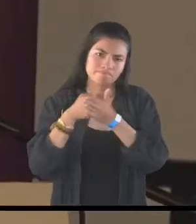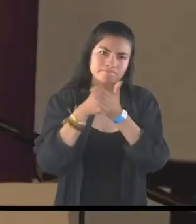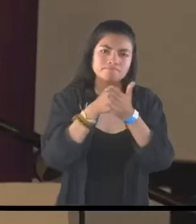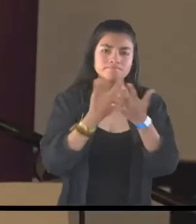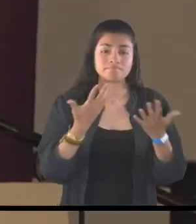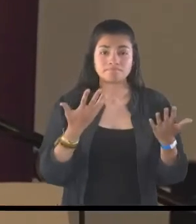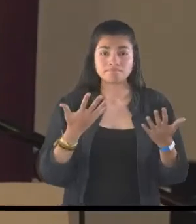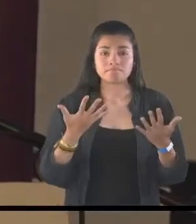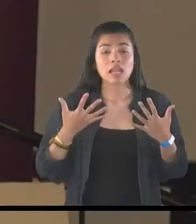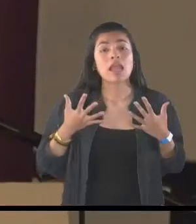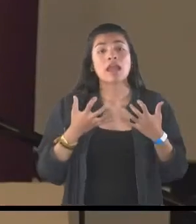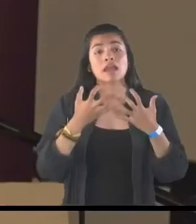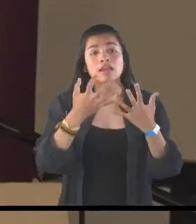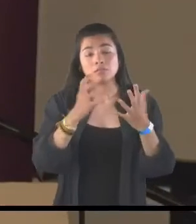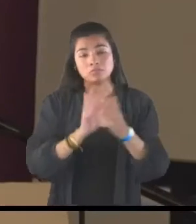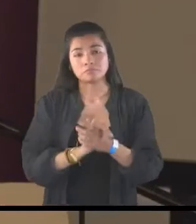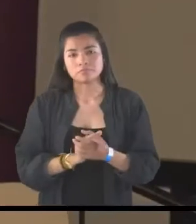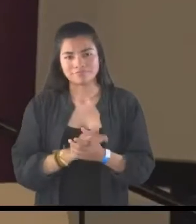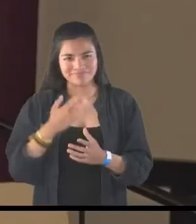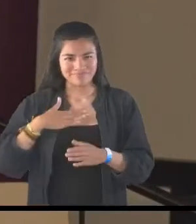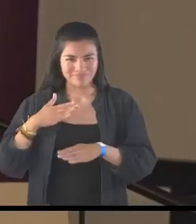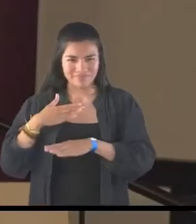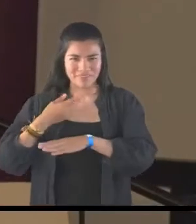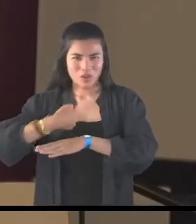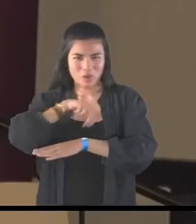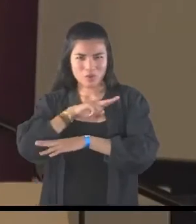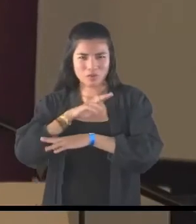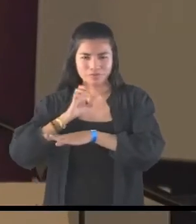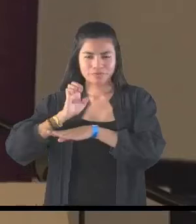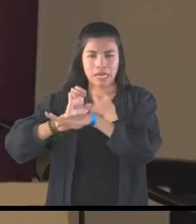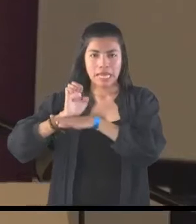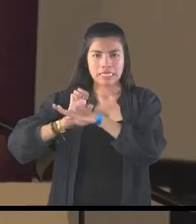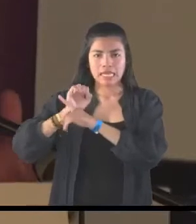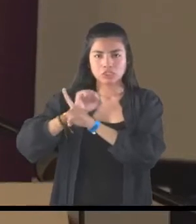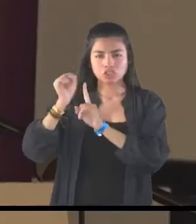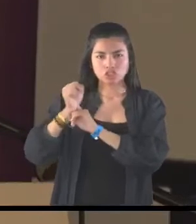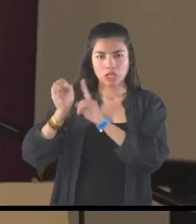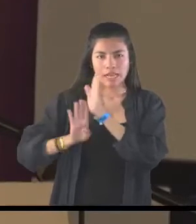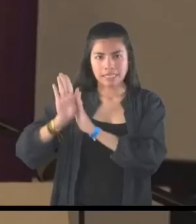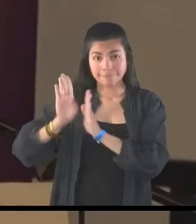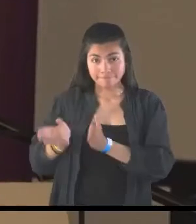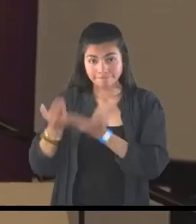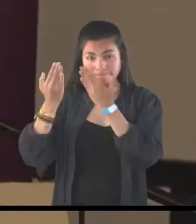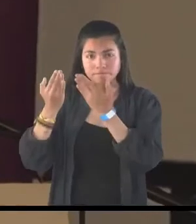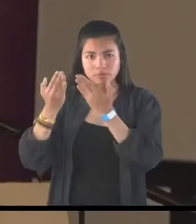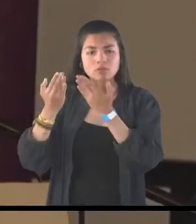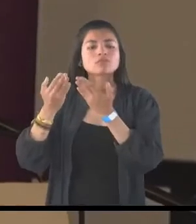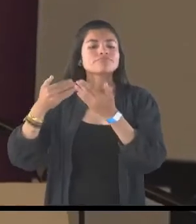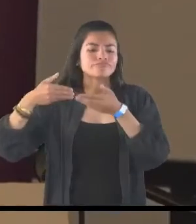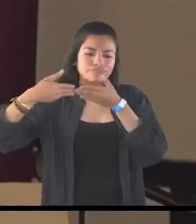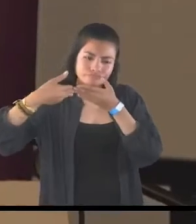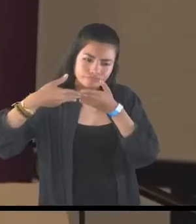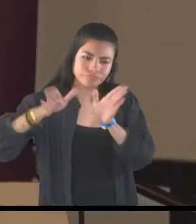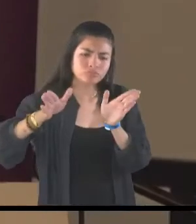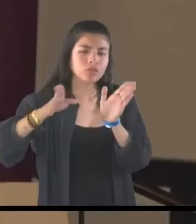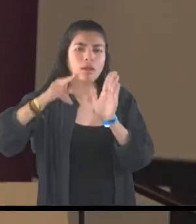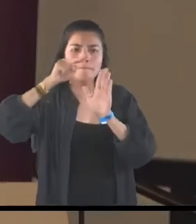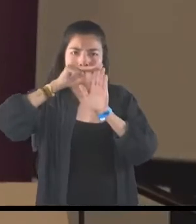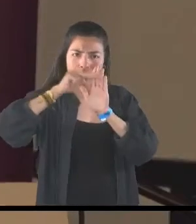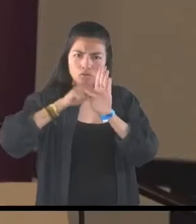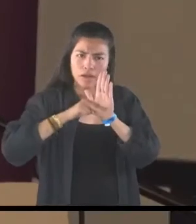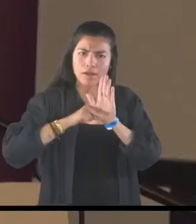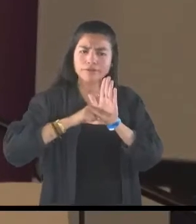Queremos, y desde Prosperidad Social quiero decirles que tienen todas las puertas abiertas. Hay varios programas de nuestra